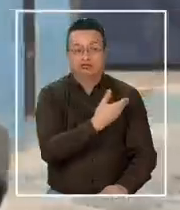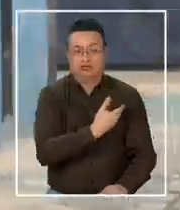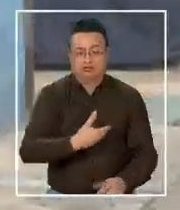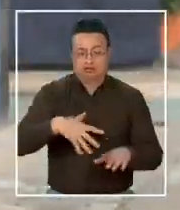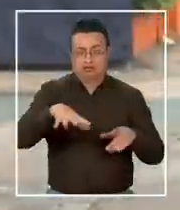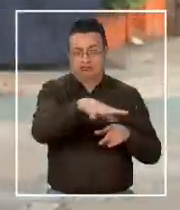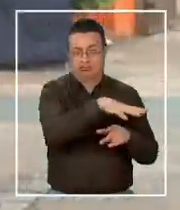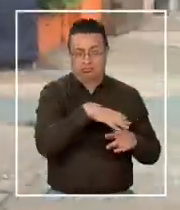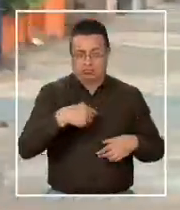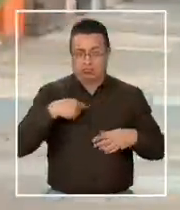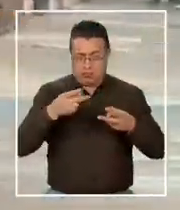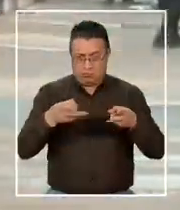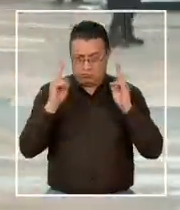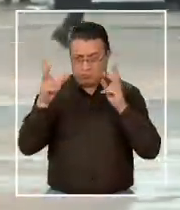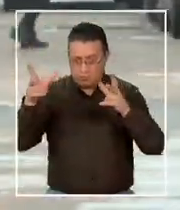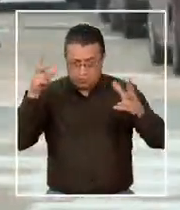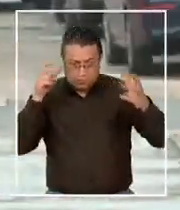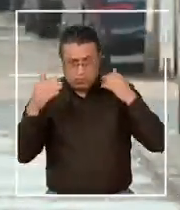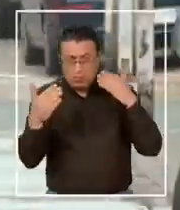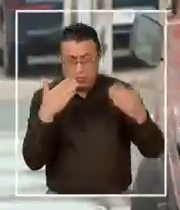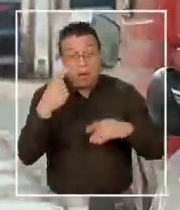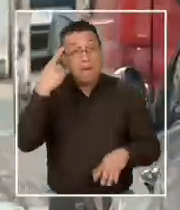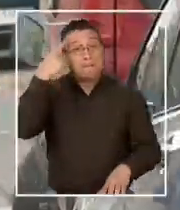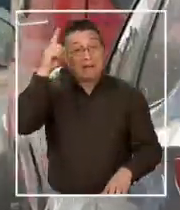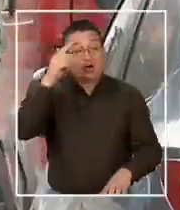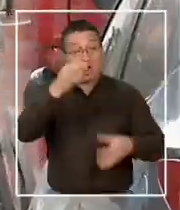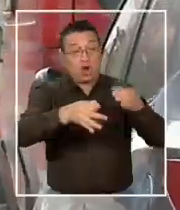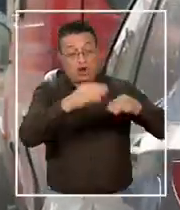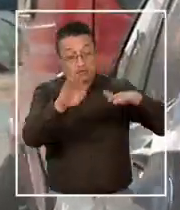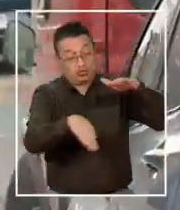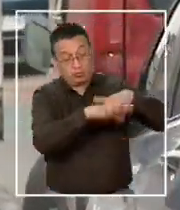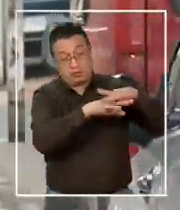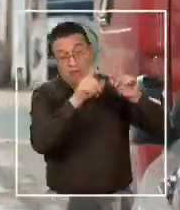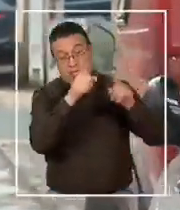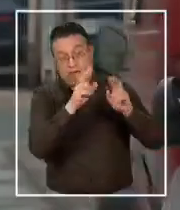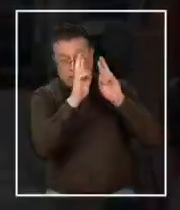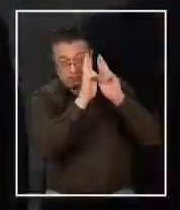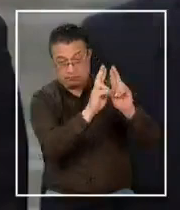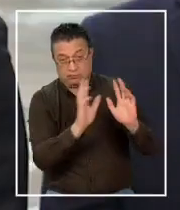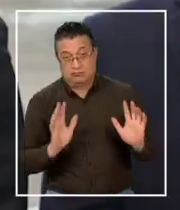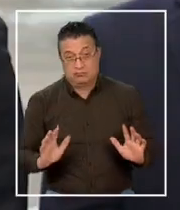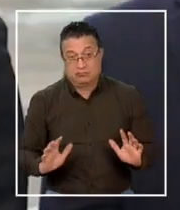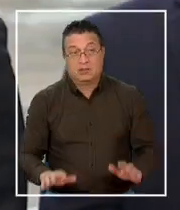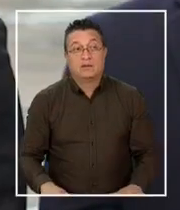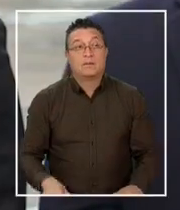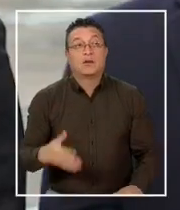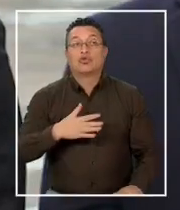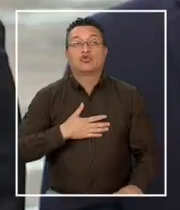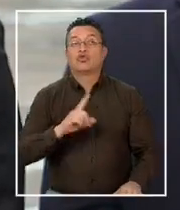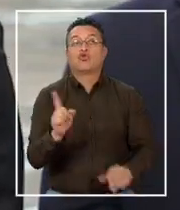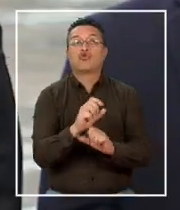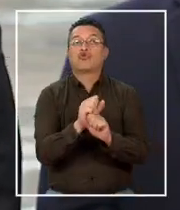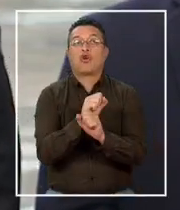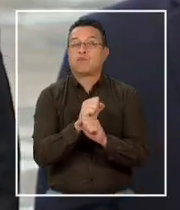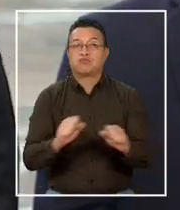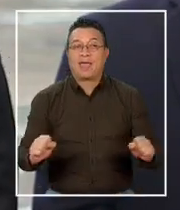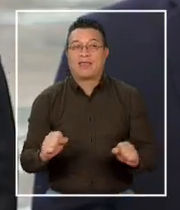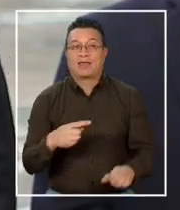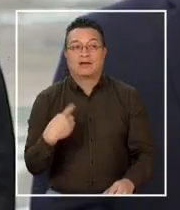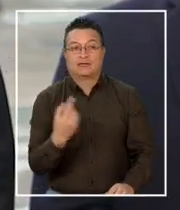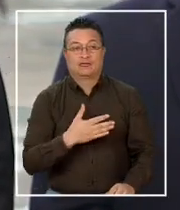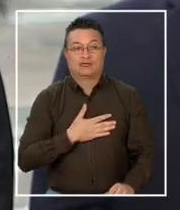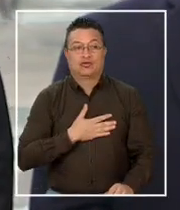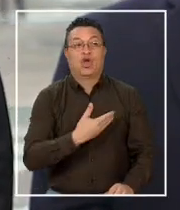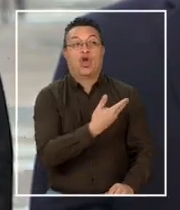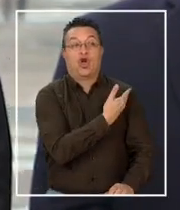a escuchar alternativas, pero insistió en que el fallo de la Suprema debe respetarse. Nosotros no podemos,